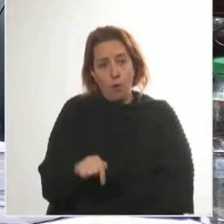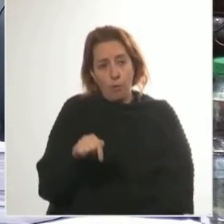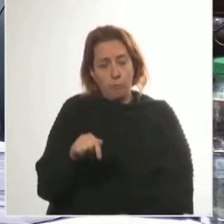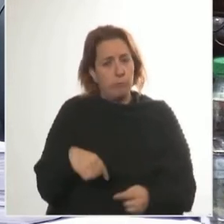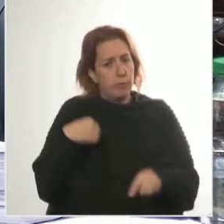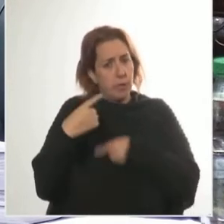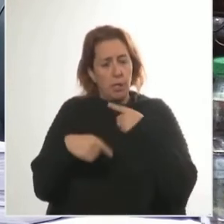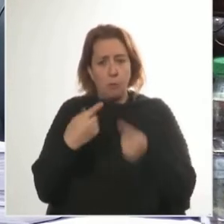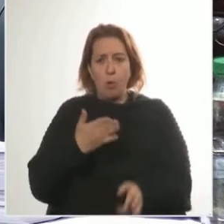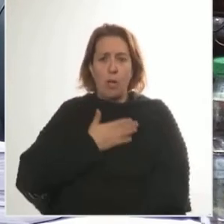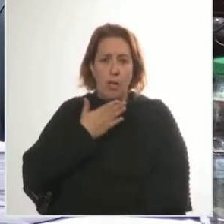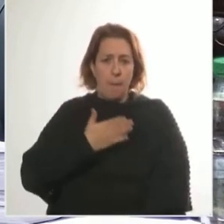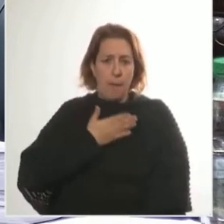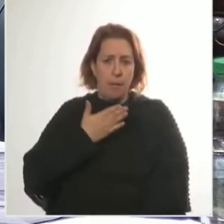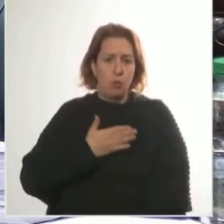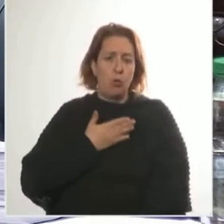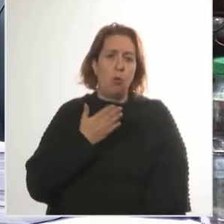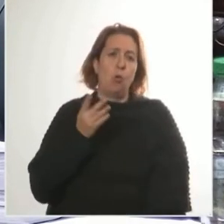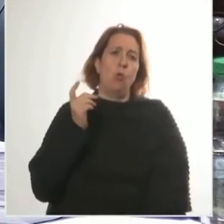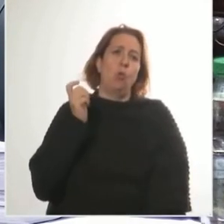seguimos reclamando